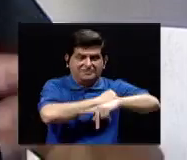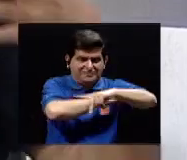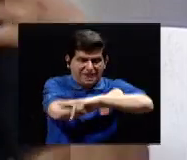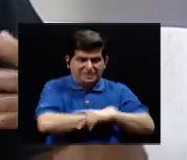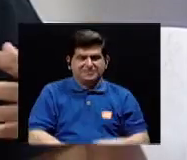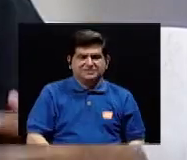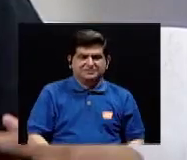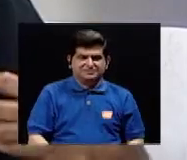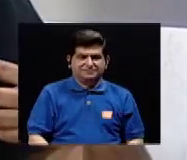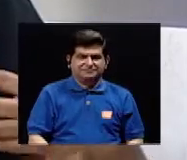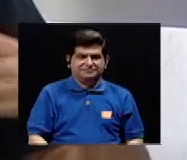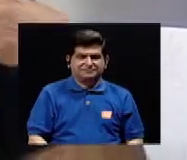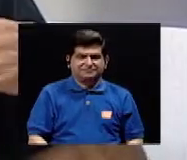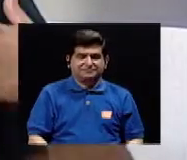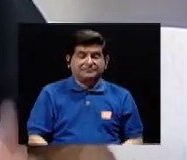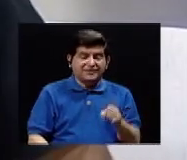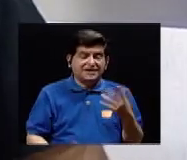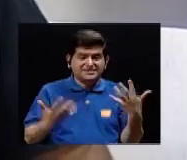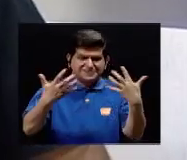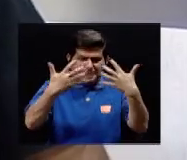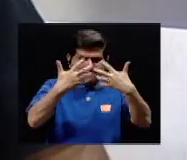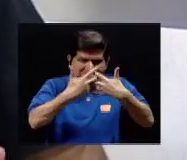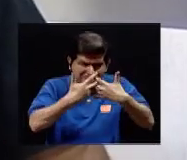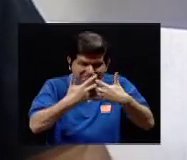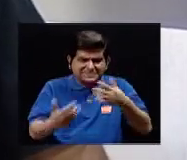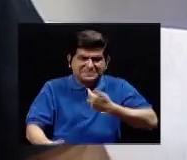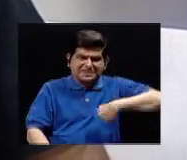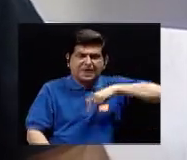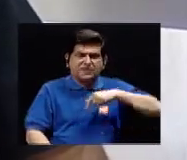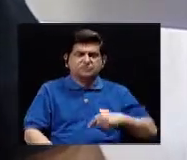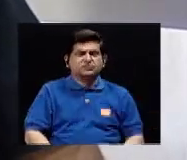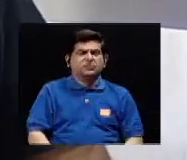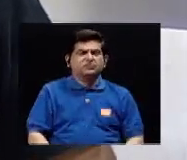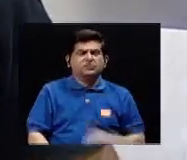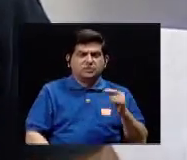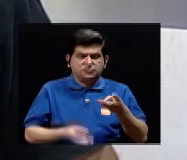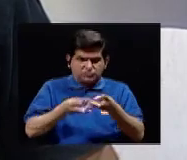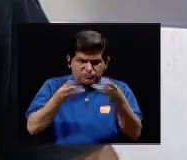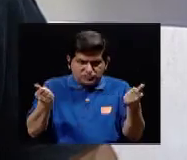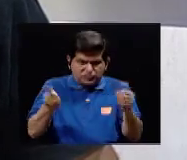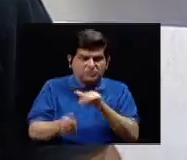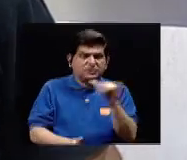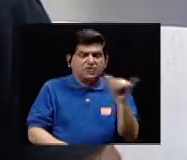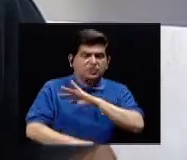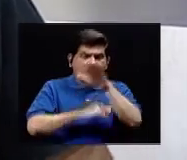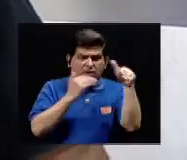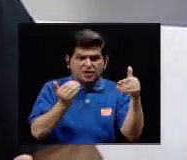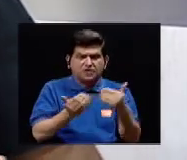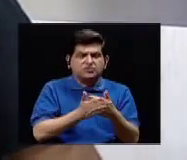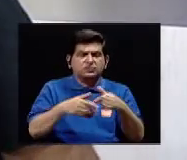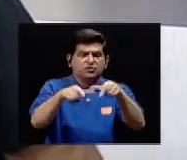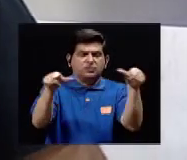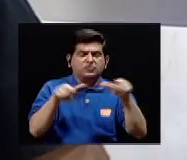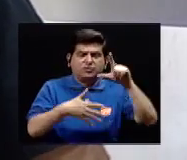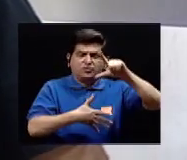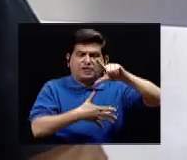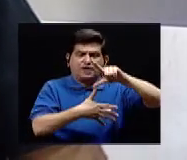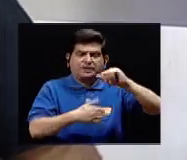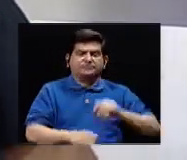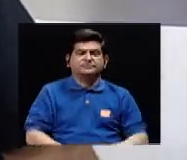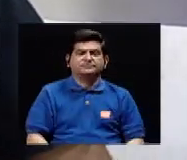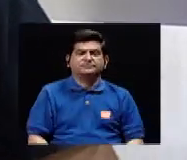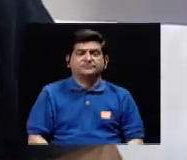país, el mestizaje del que somos un producto y que no es lo mismo en todas partes de